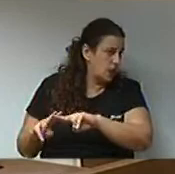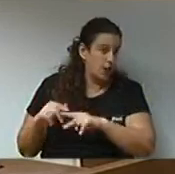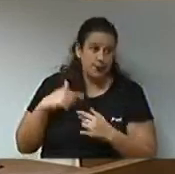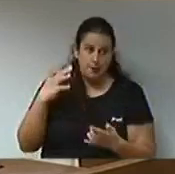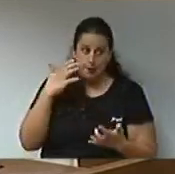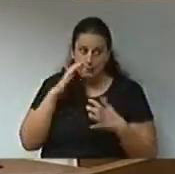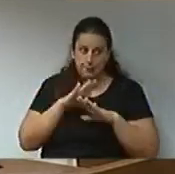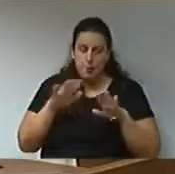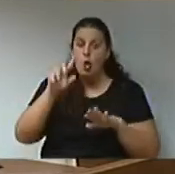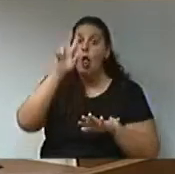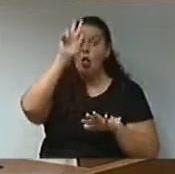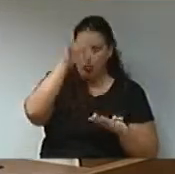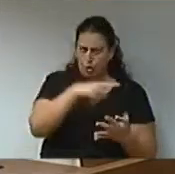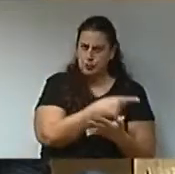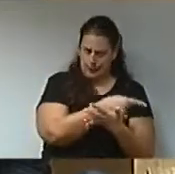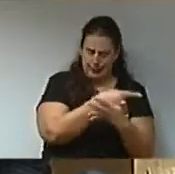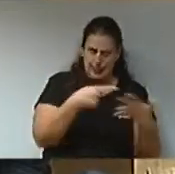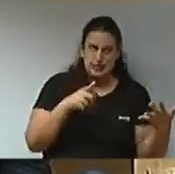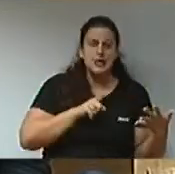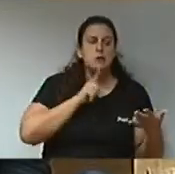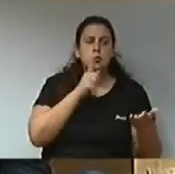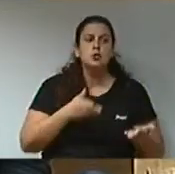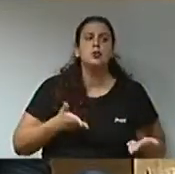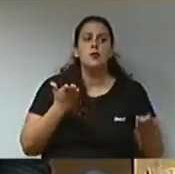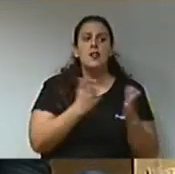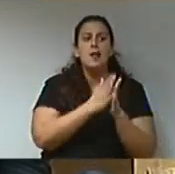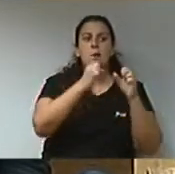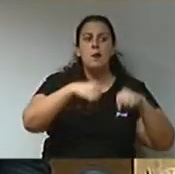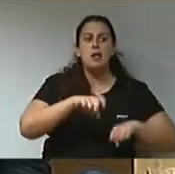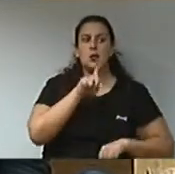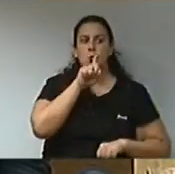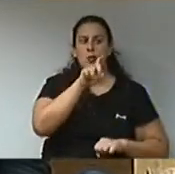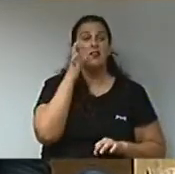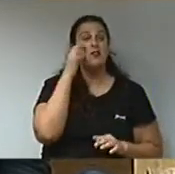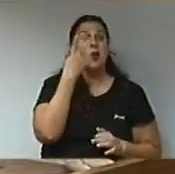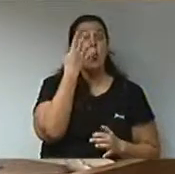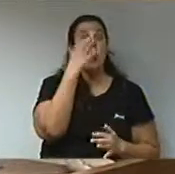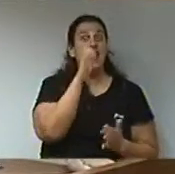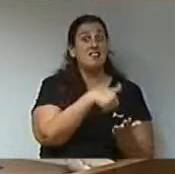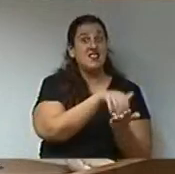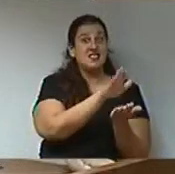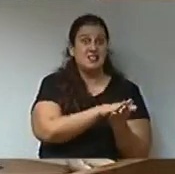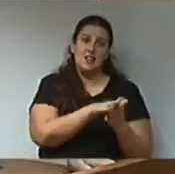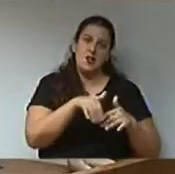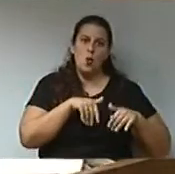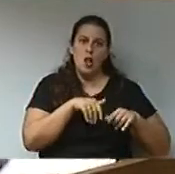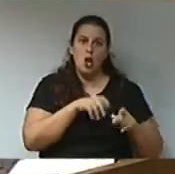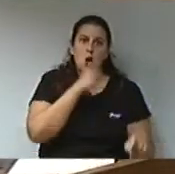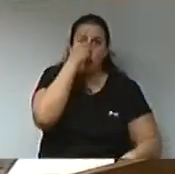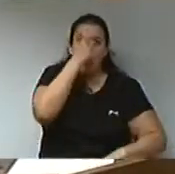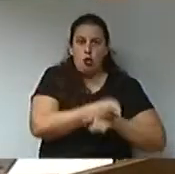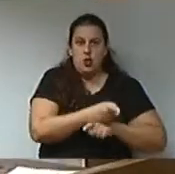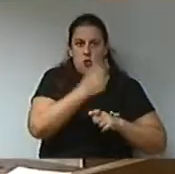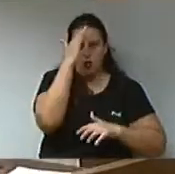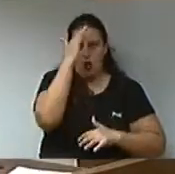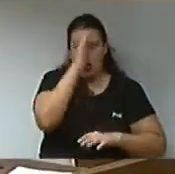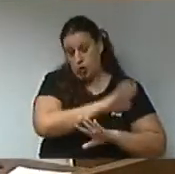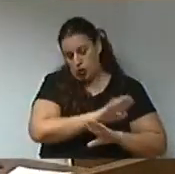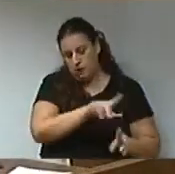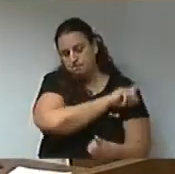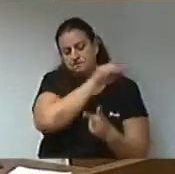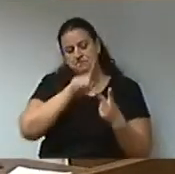significativo. 2016, Puig ofrece un pacto educativo, nada, 40 sentencias tumbándole el rodillo ideológico.